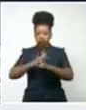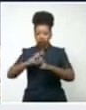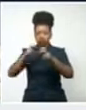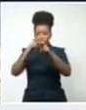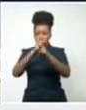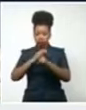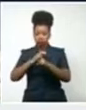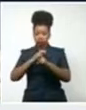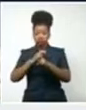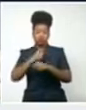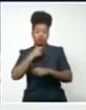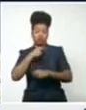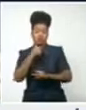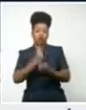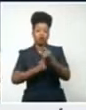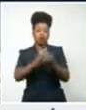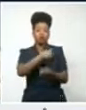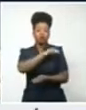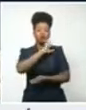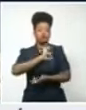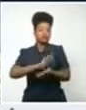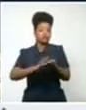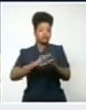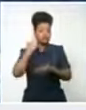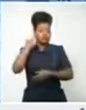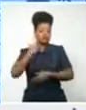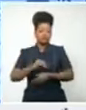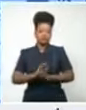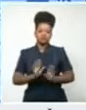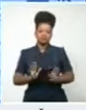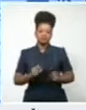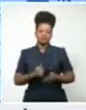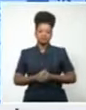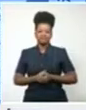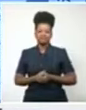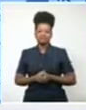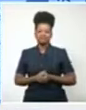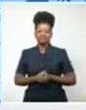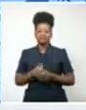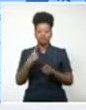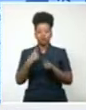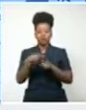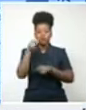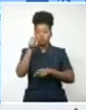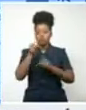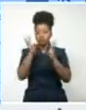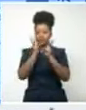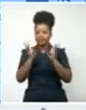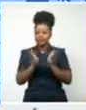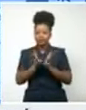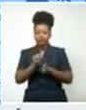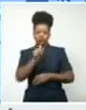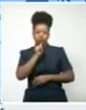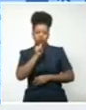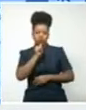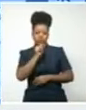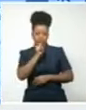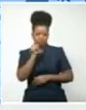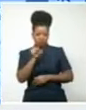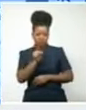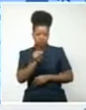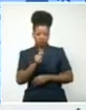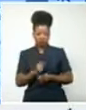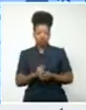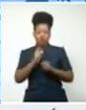estén asintomáticos en la población. Doctor, un usuario en redes sociales pregunta lo siguiente: ¿cómo transmite